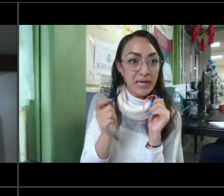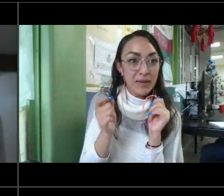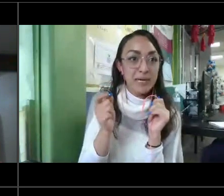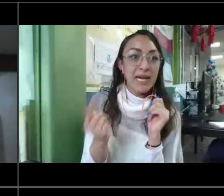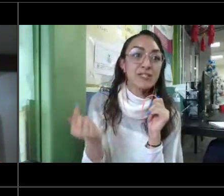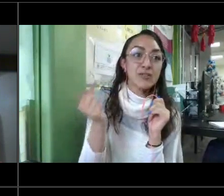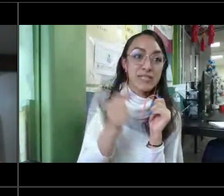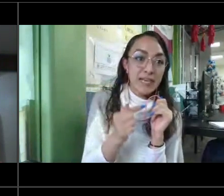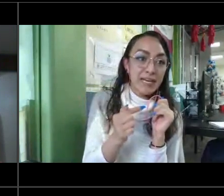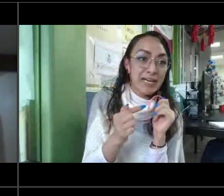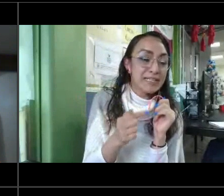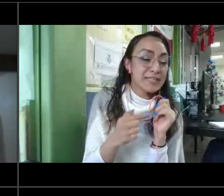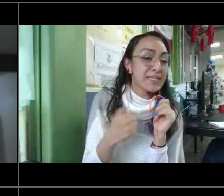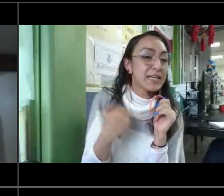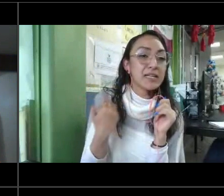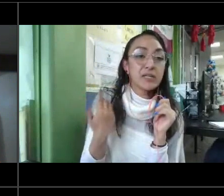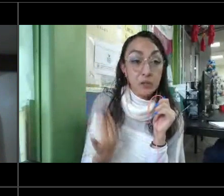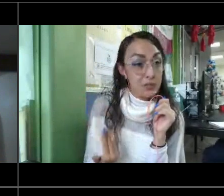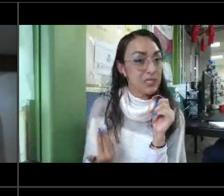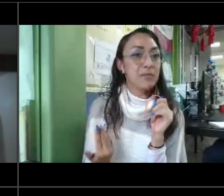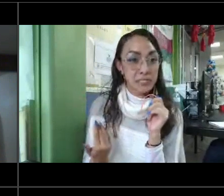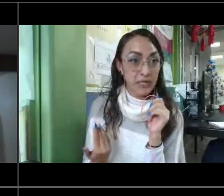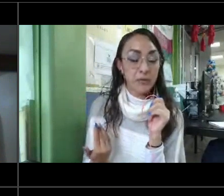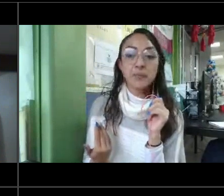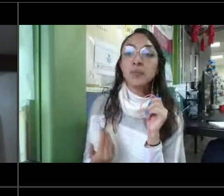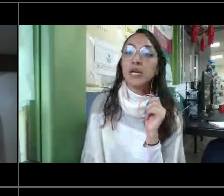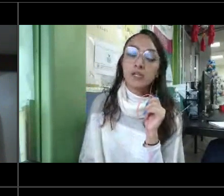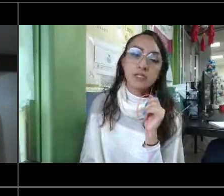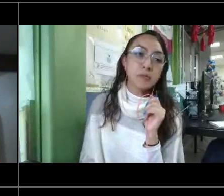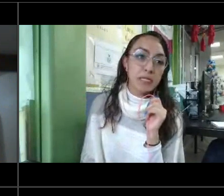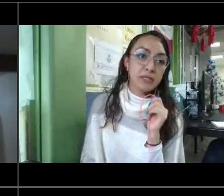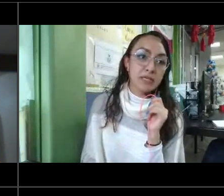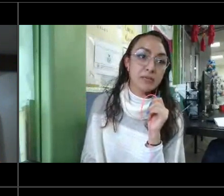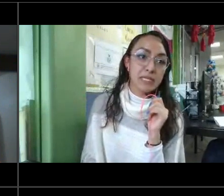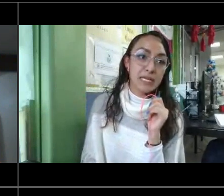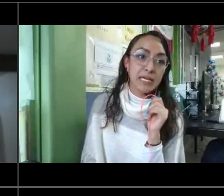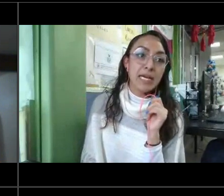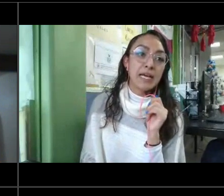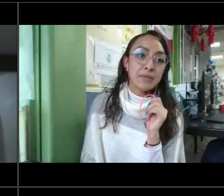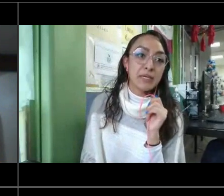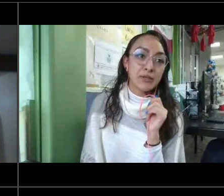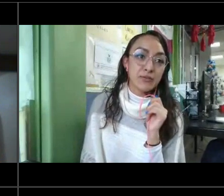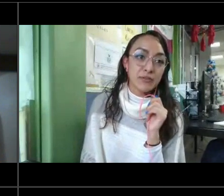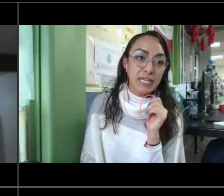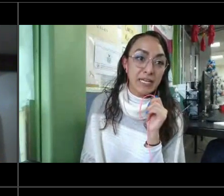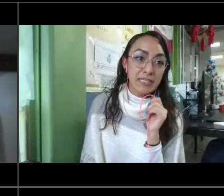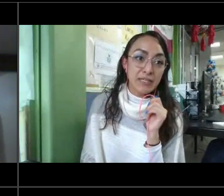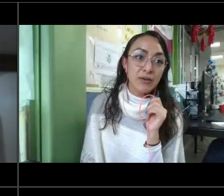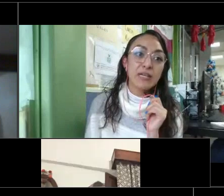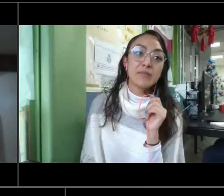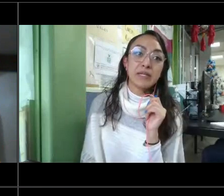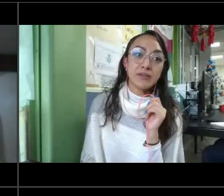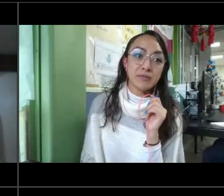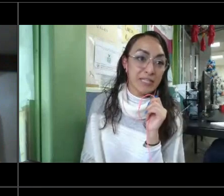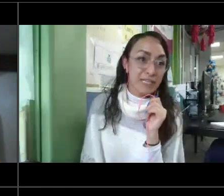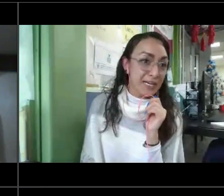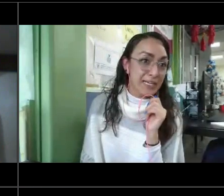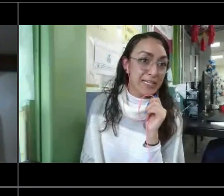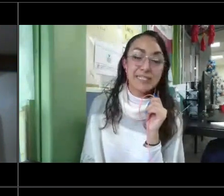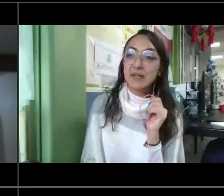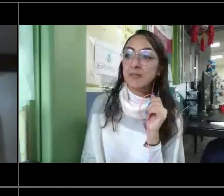una palabra asociada a la letra no siempre es bueno. Entonces, por eso tenemos ahí el método fonético, el